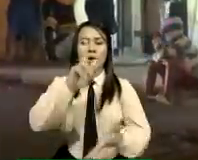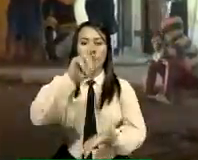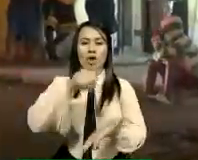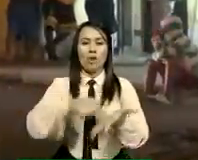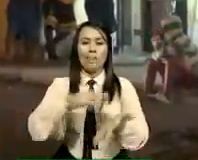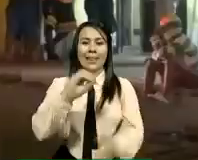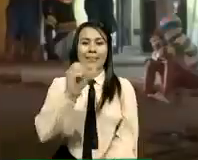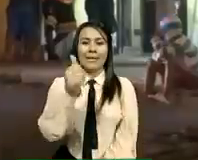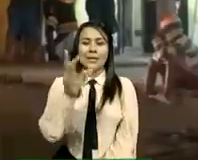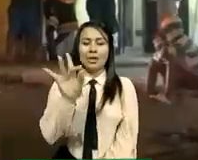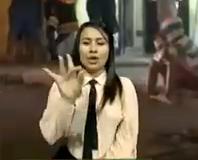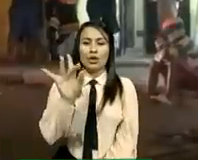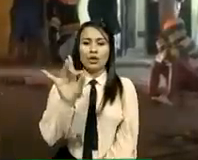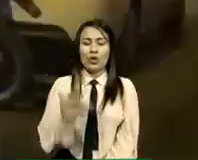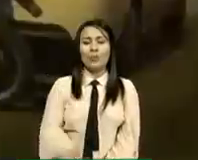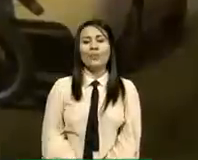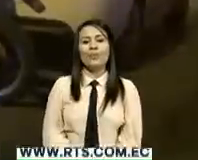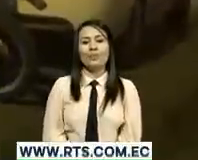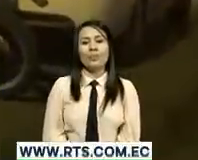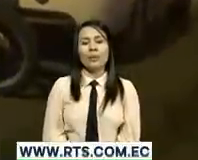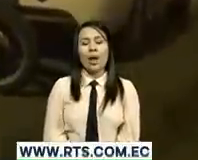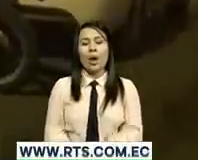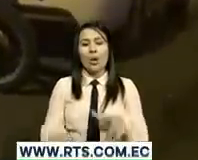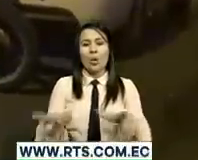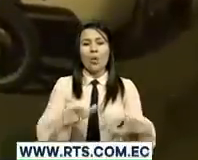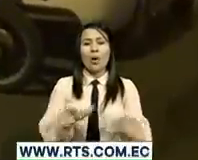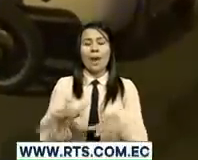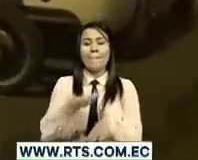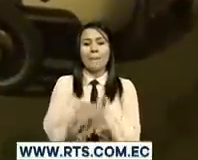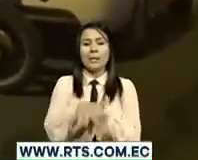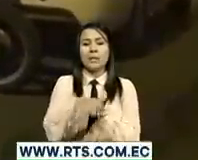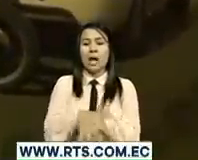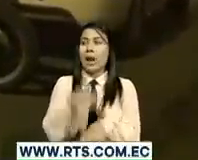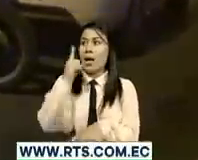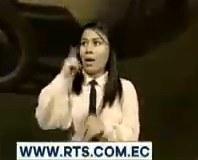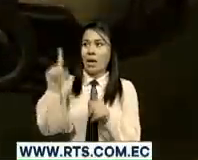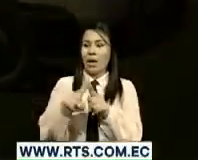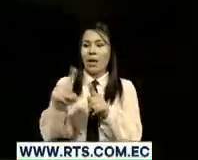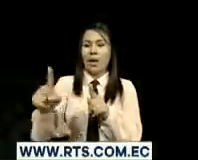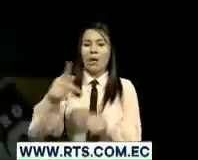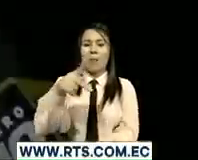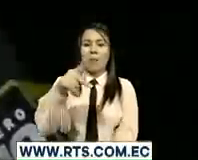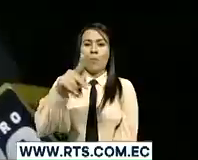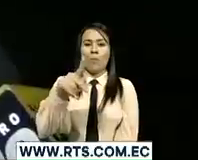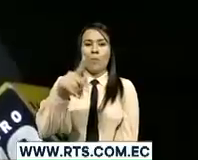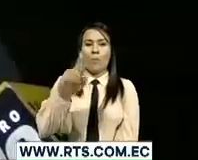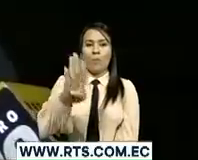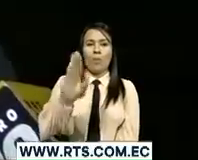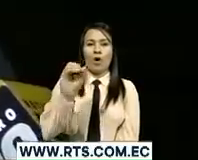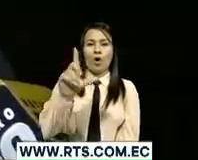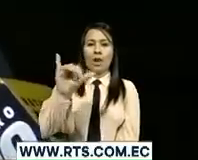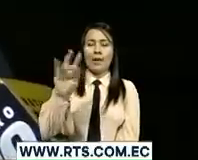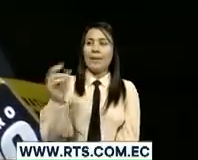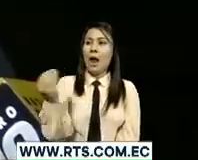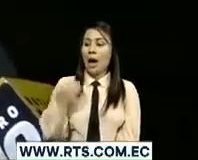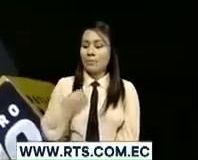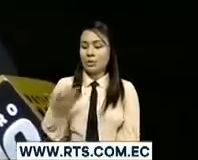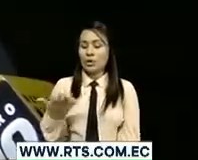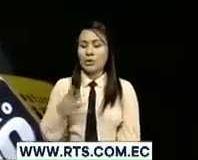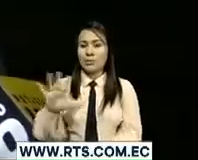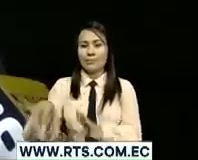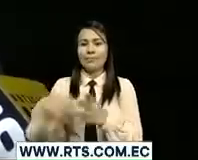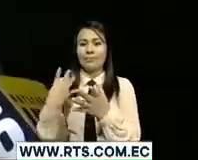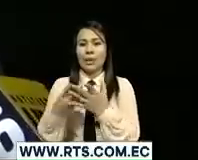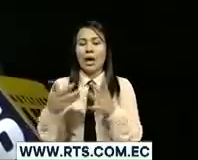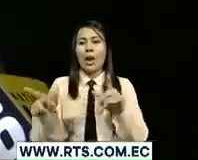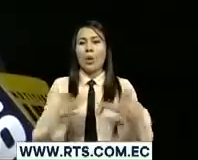1 de septiembre del 2018 en la parroquia Puerto Bolívar del Cantón Machala, provincia de El Oro. La detención se le realizó en el sector de Los Vergeles, esto